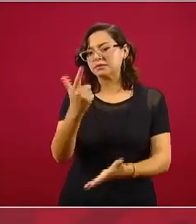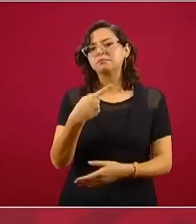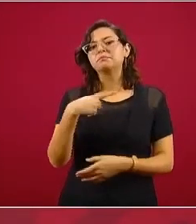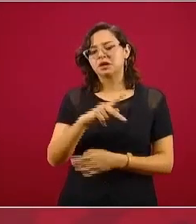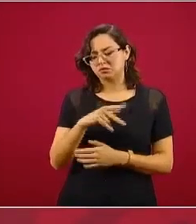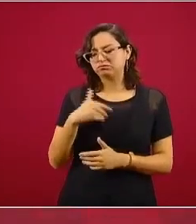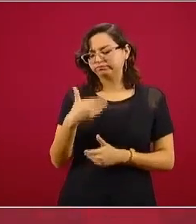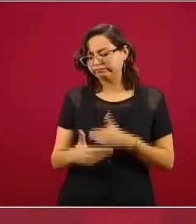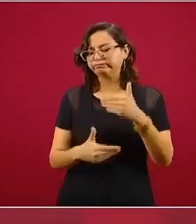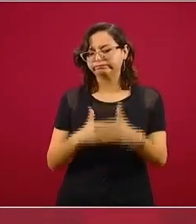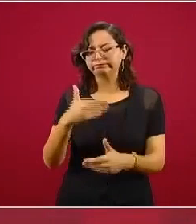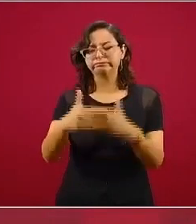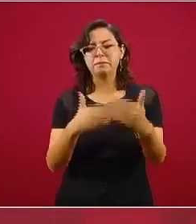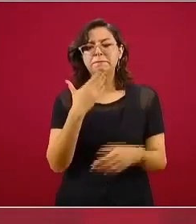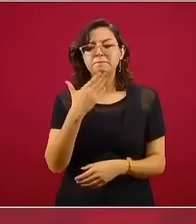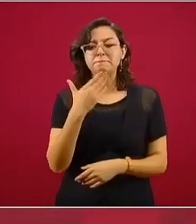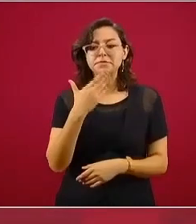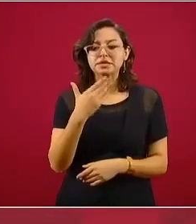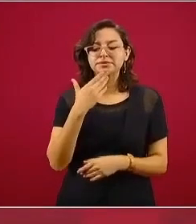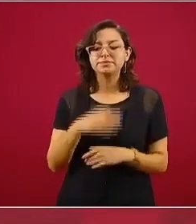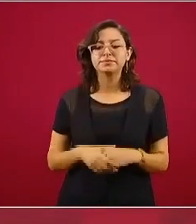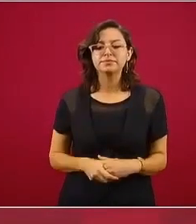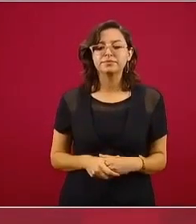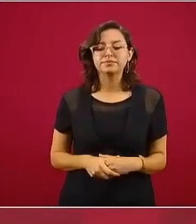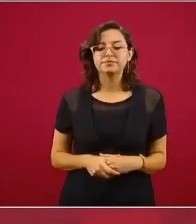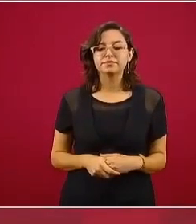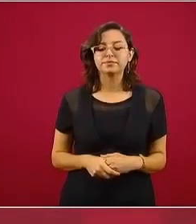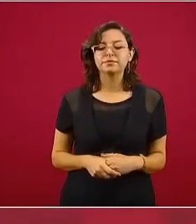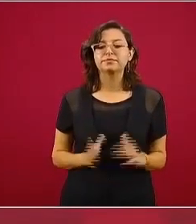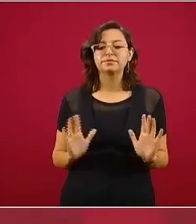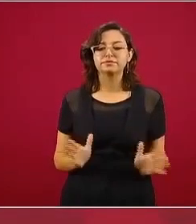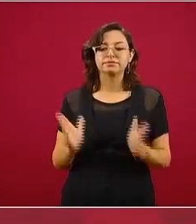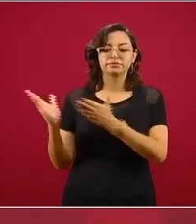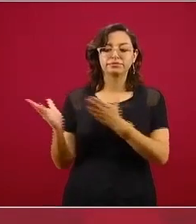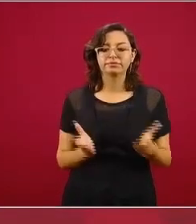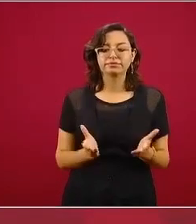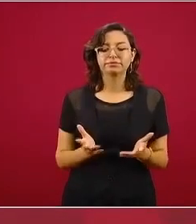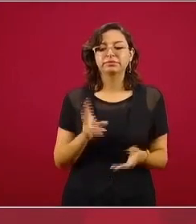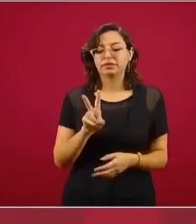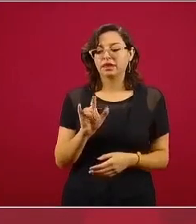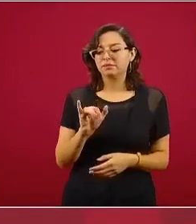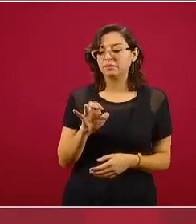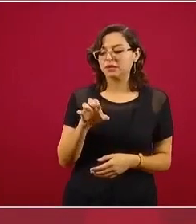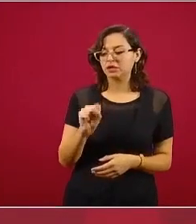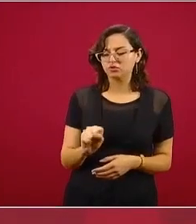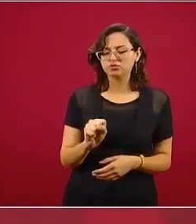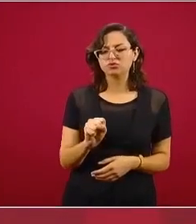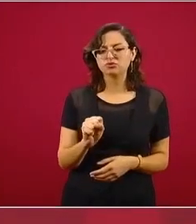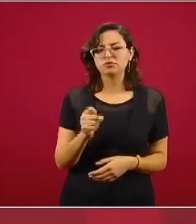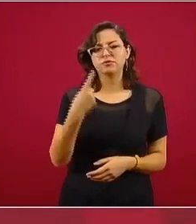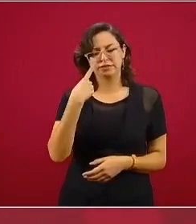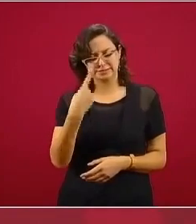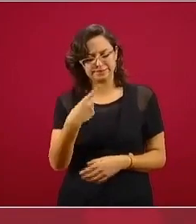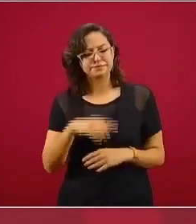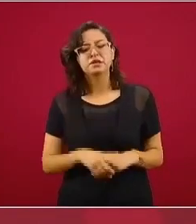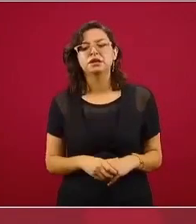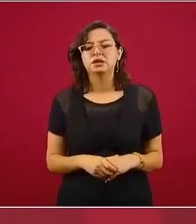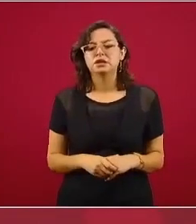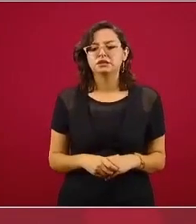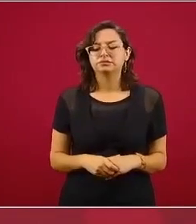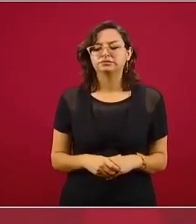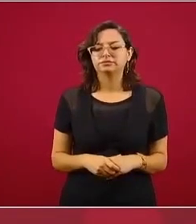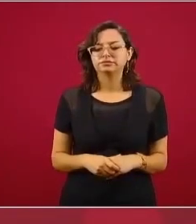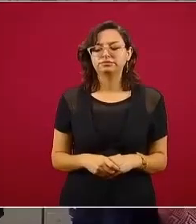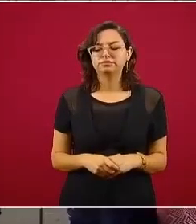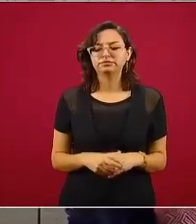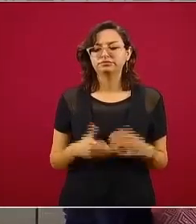hoy iniciamos con alguien que es muy similar ya en su efecto a lo que hace el virus. El virus en nuestro sistema, una pieza